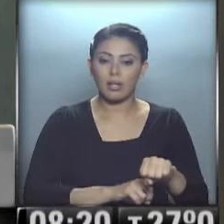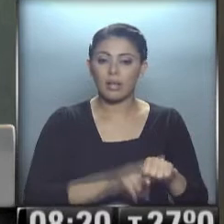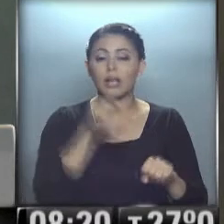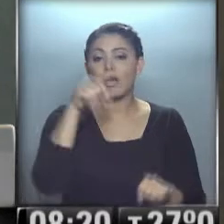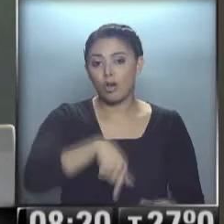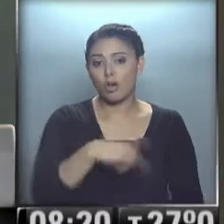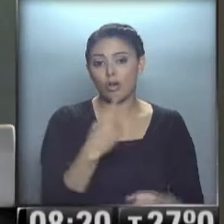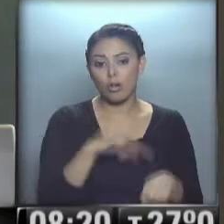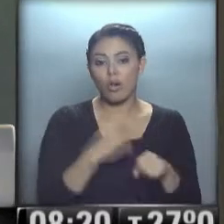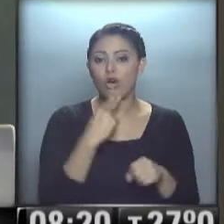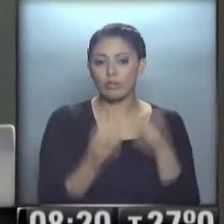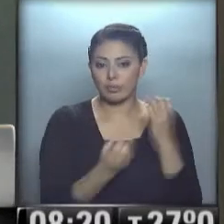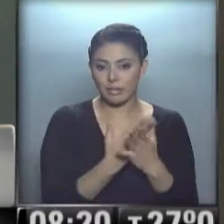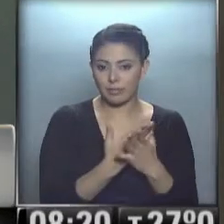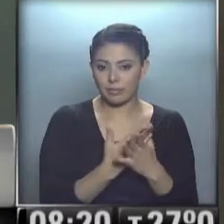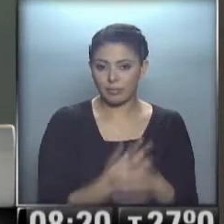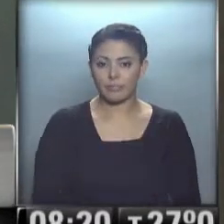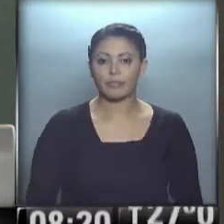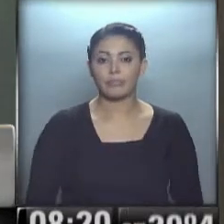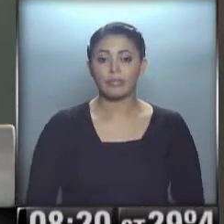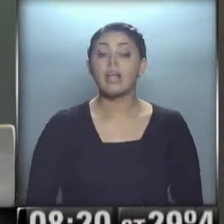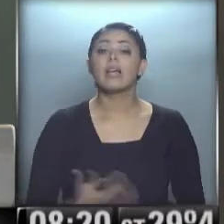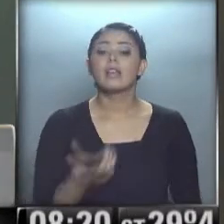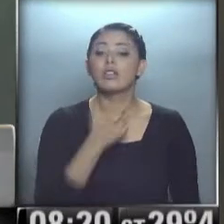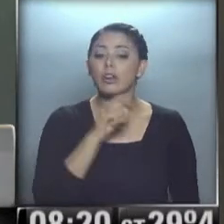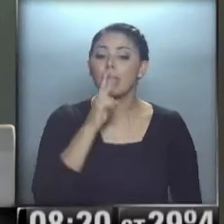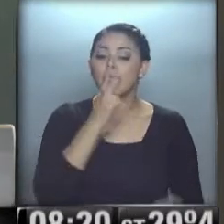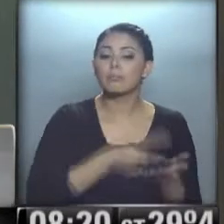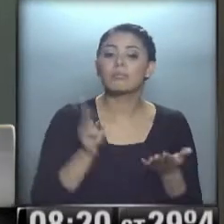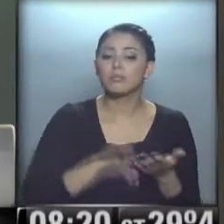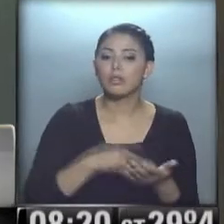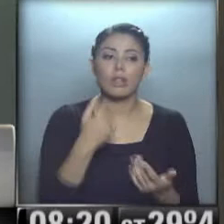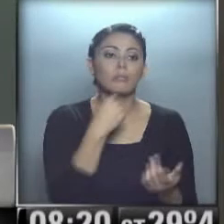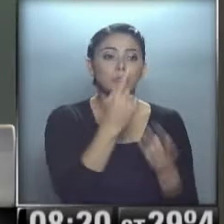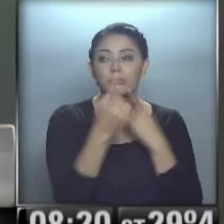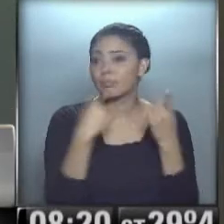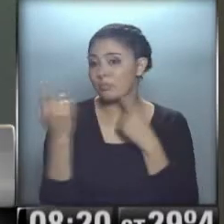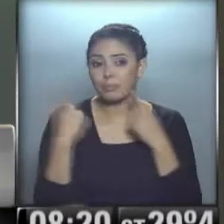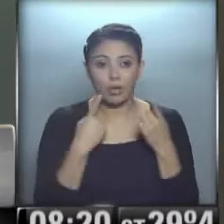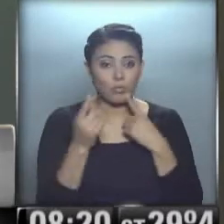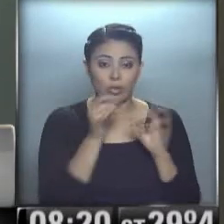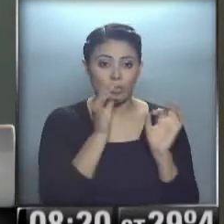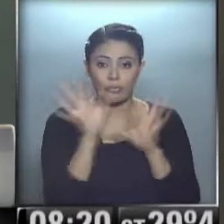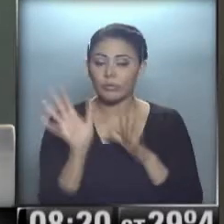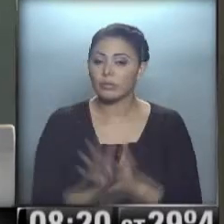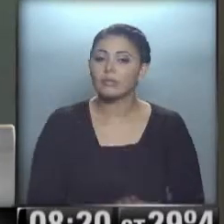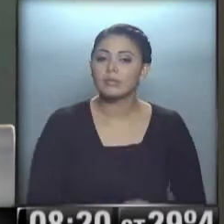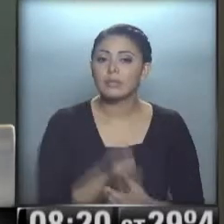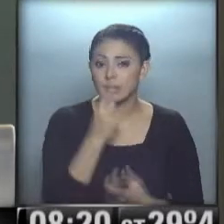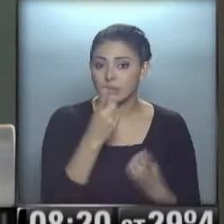día de la fecha, 11 horas. Y para no abundar, me someto a las preguntas que ustedes consideren